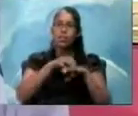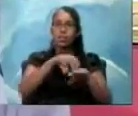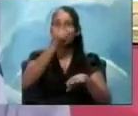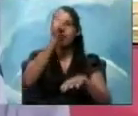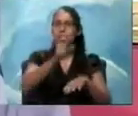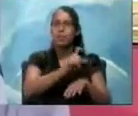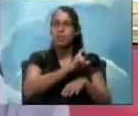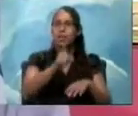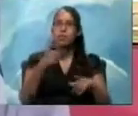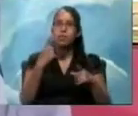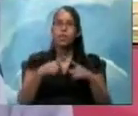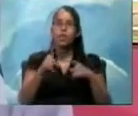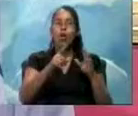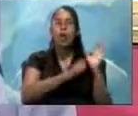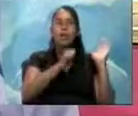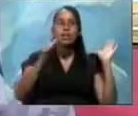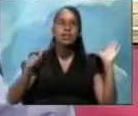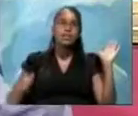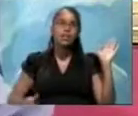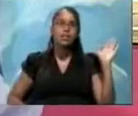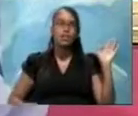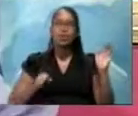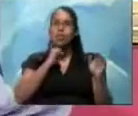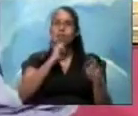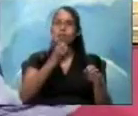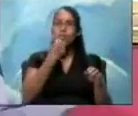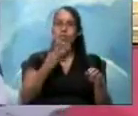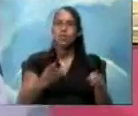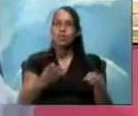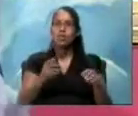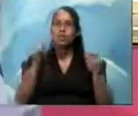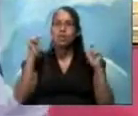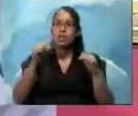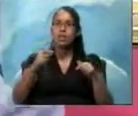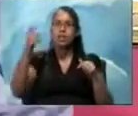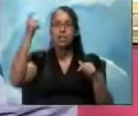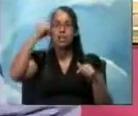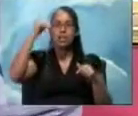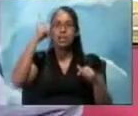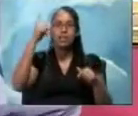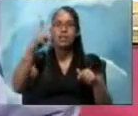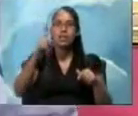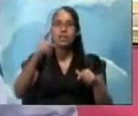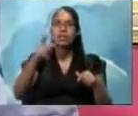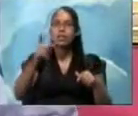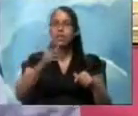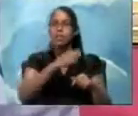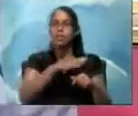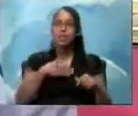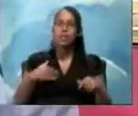cruz. Pero el Señor es bueno en este día y quiere que